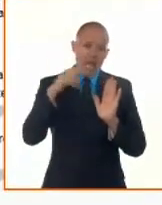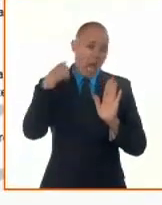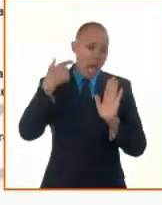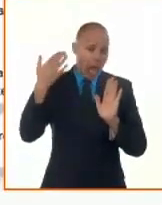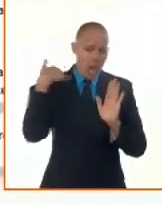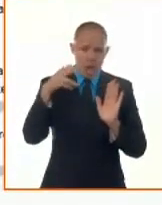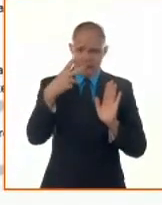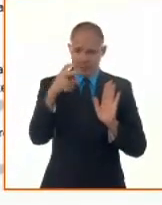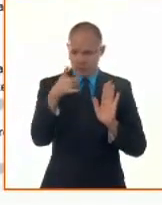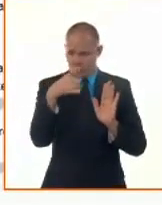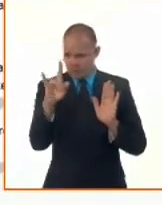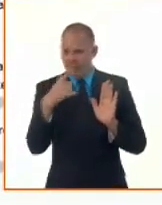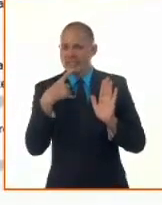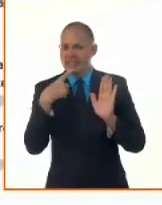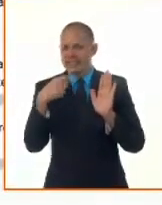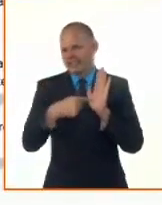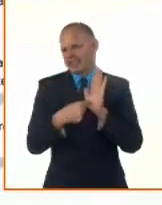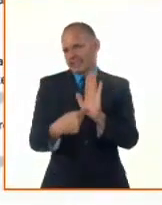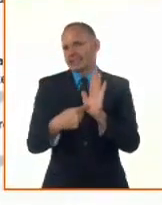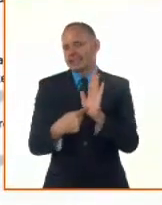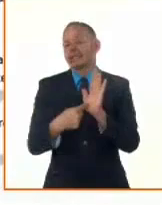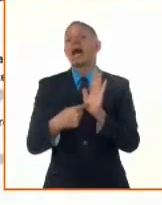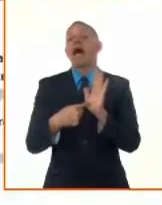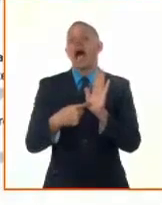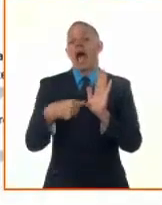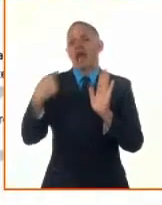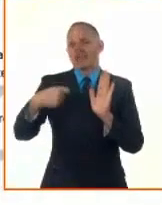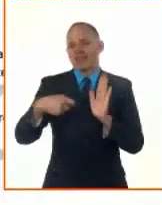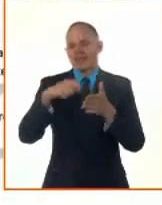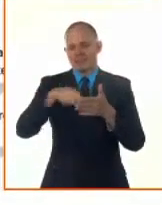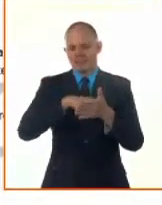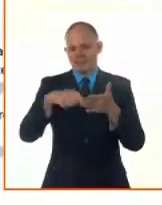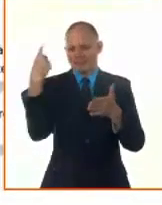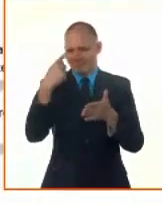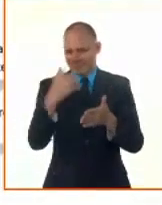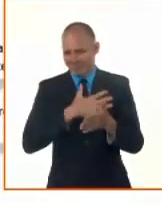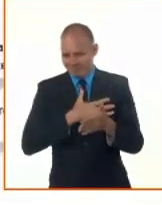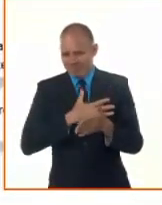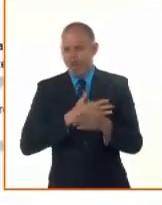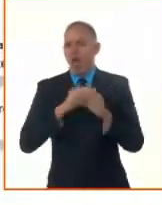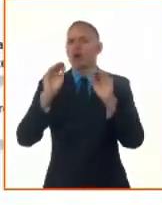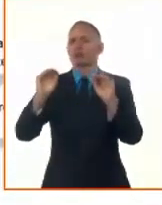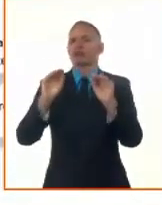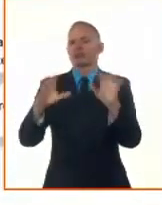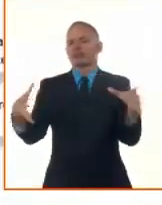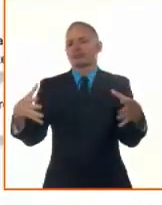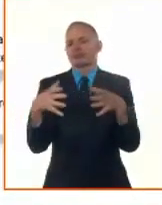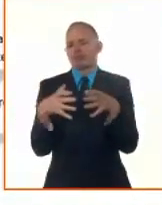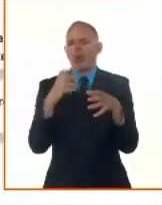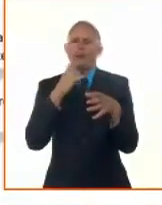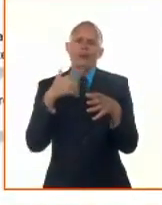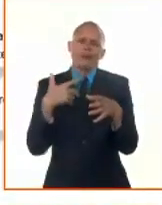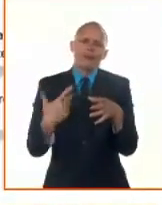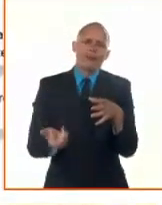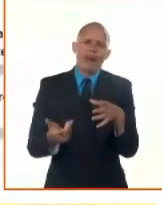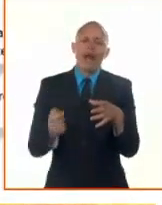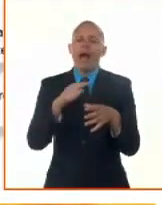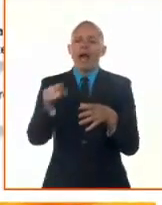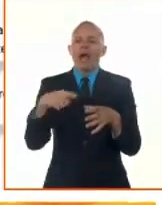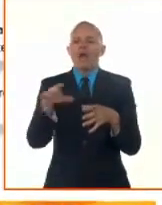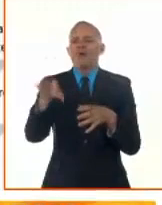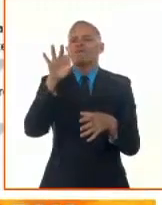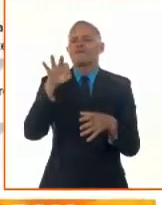acordó convocar a la sesión constitutiva de la asamblea nacional del poder Popular en su décima legislatura